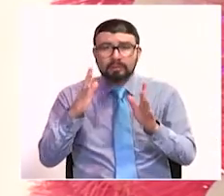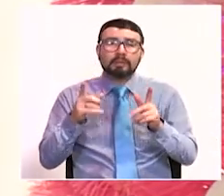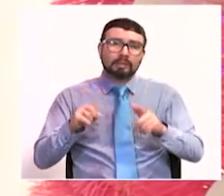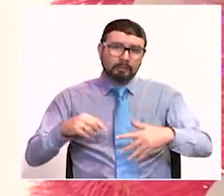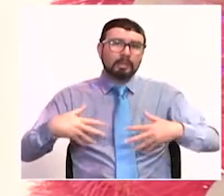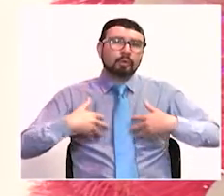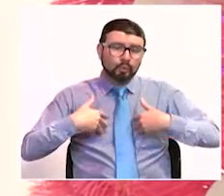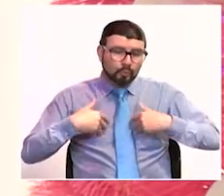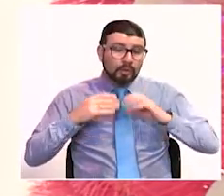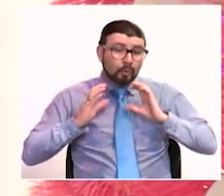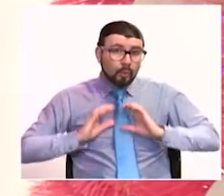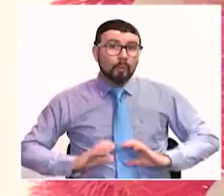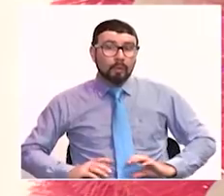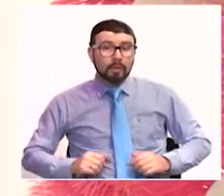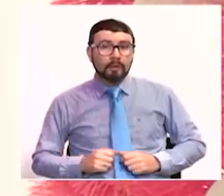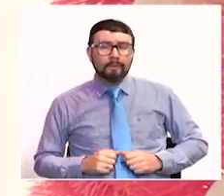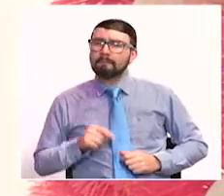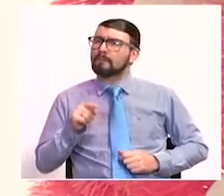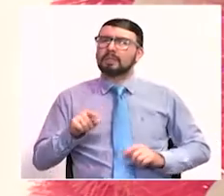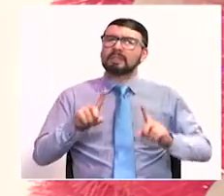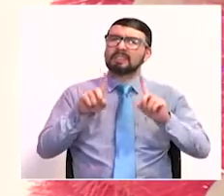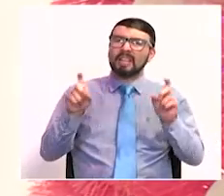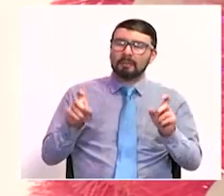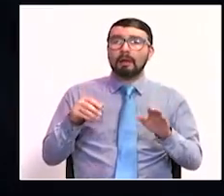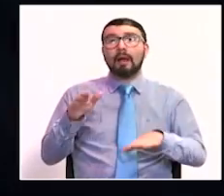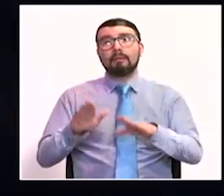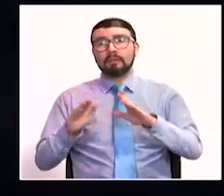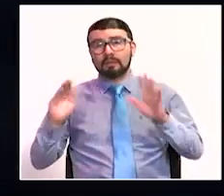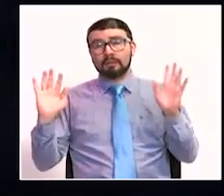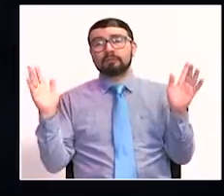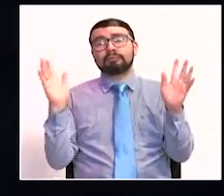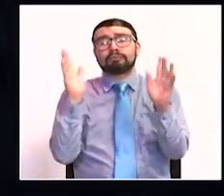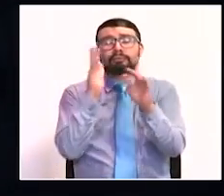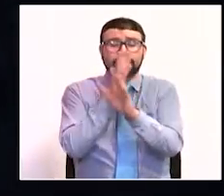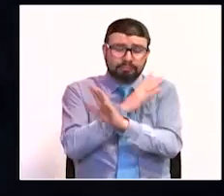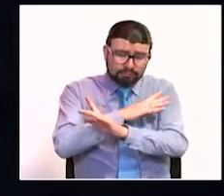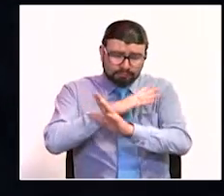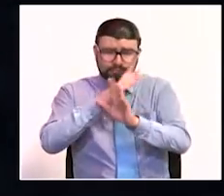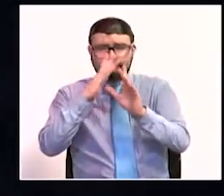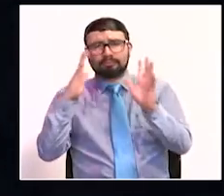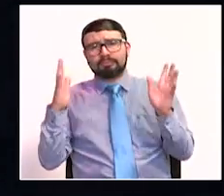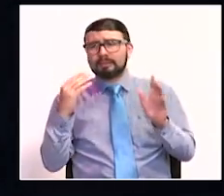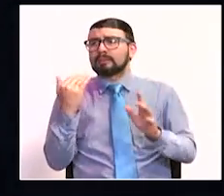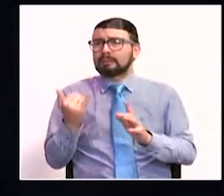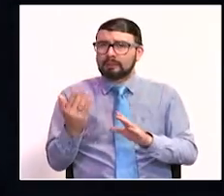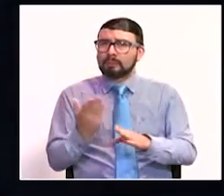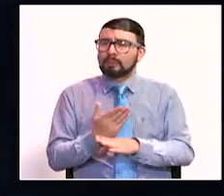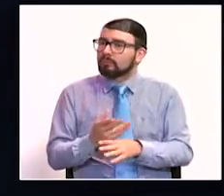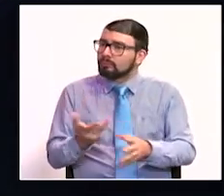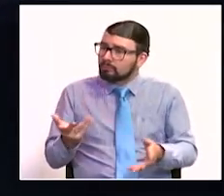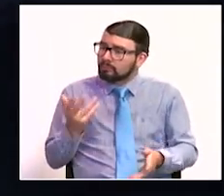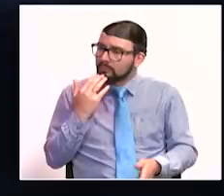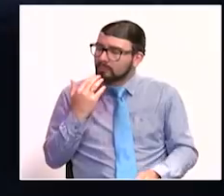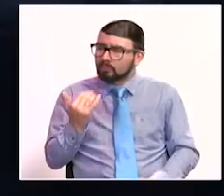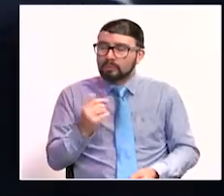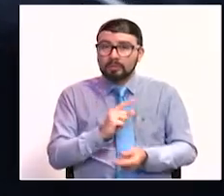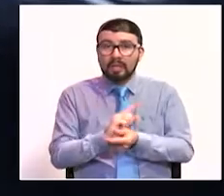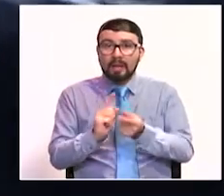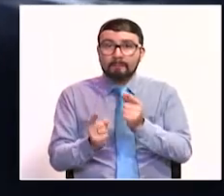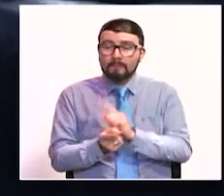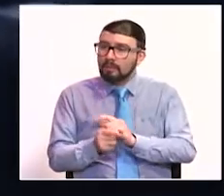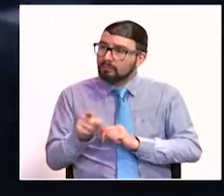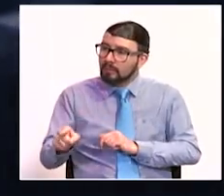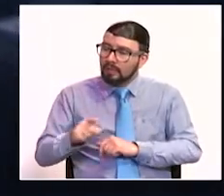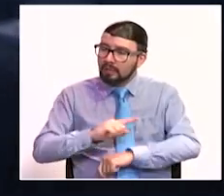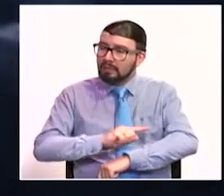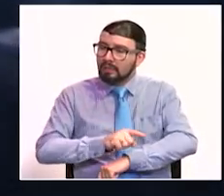y es el tema de esos trasnochos, padre. ¿Por qué trasnochar y de pronto cambiar un poco ese reloj